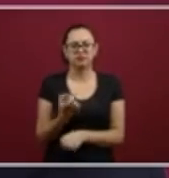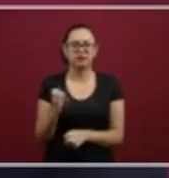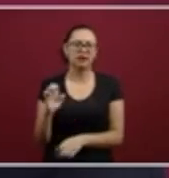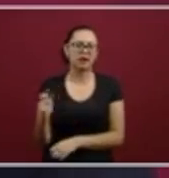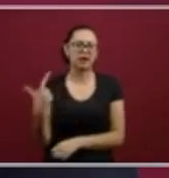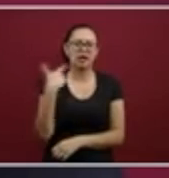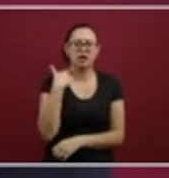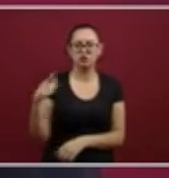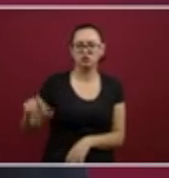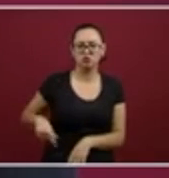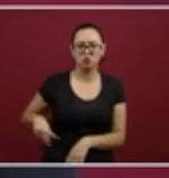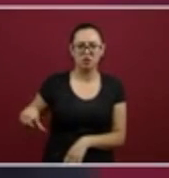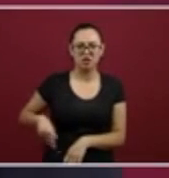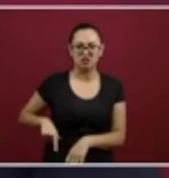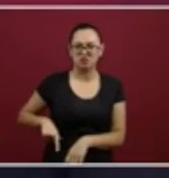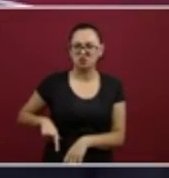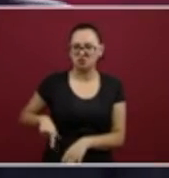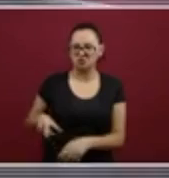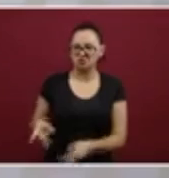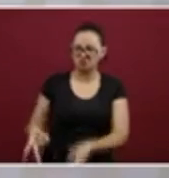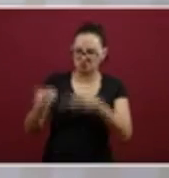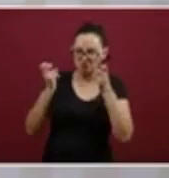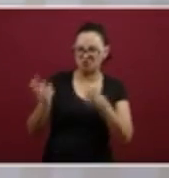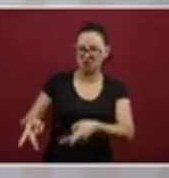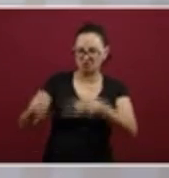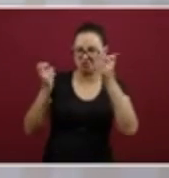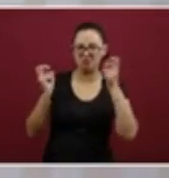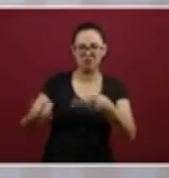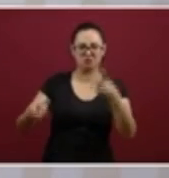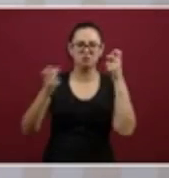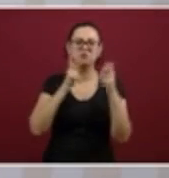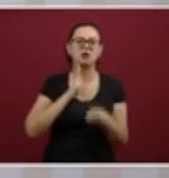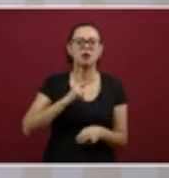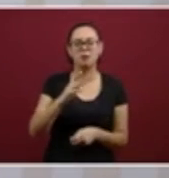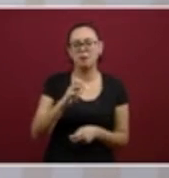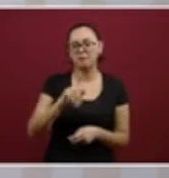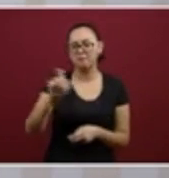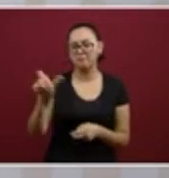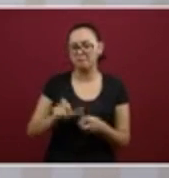a Pemex y a la Comisión Federal de Electricidad